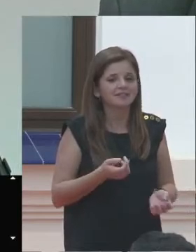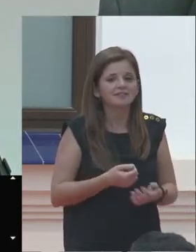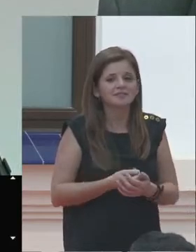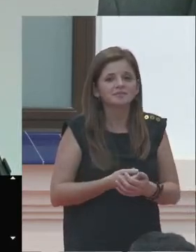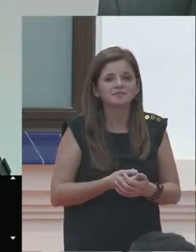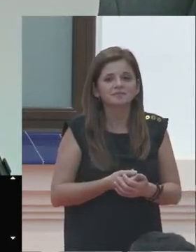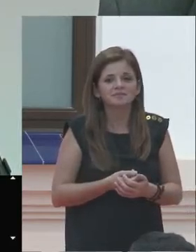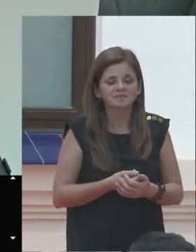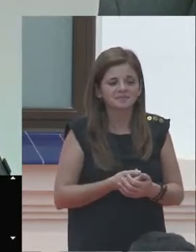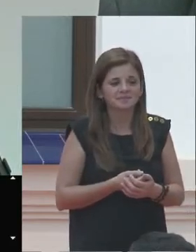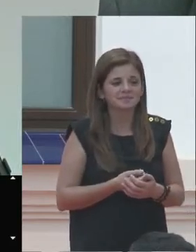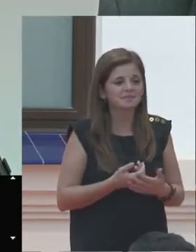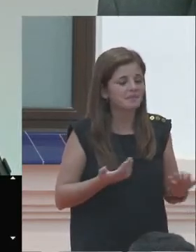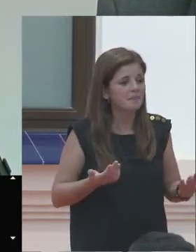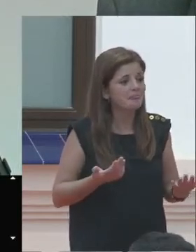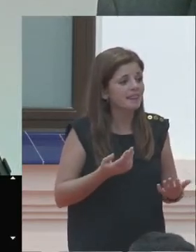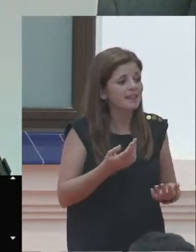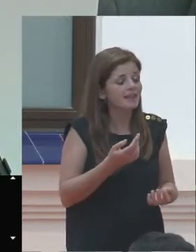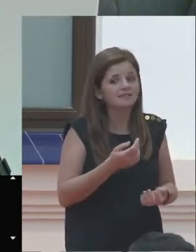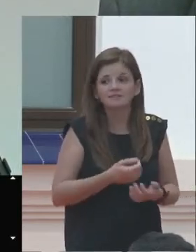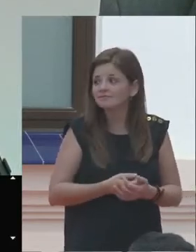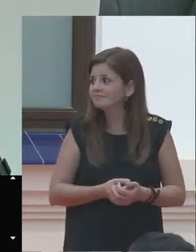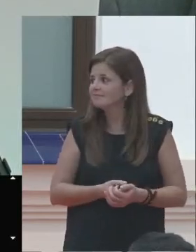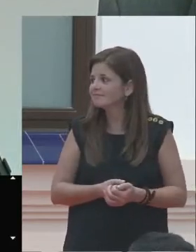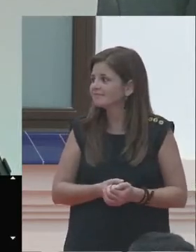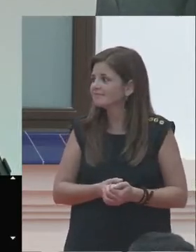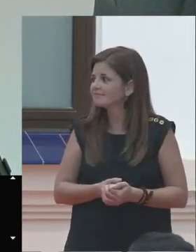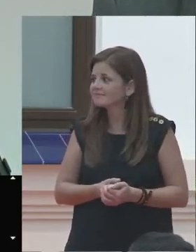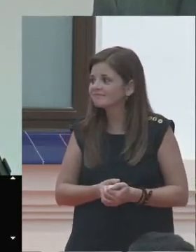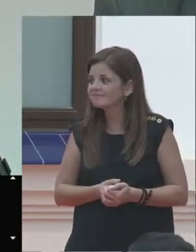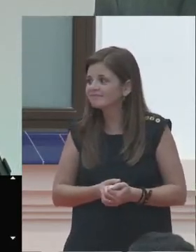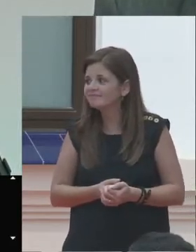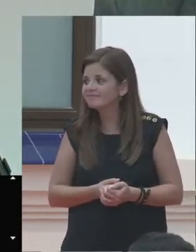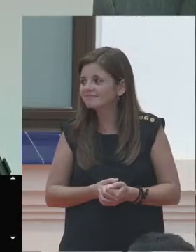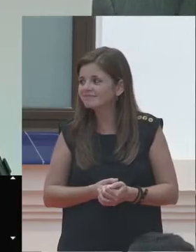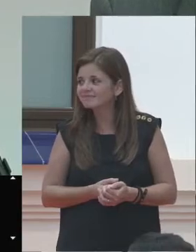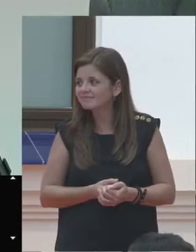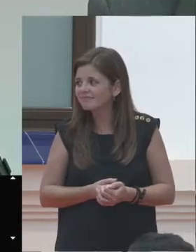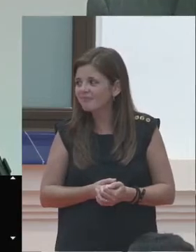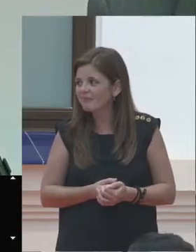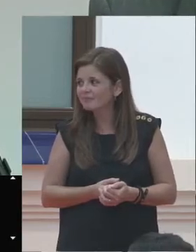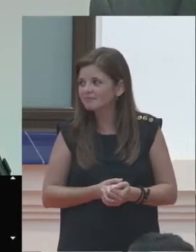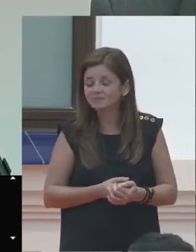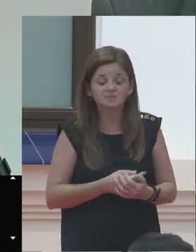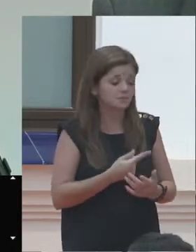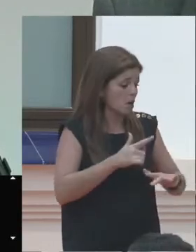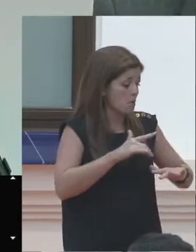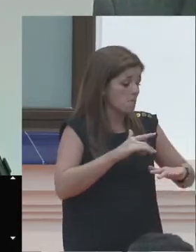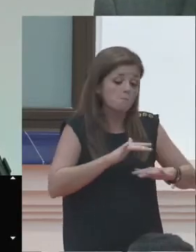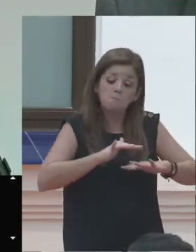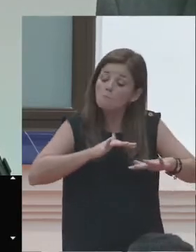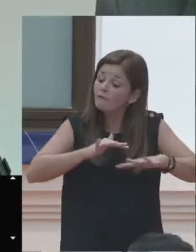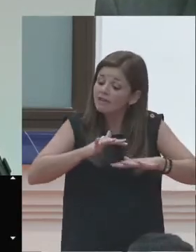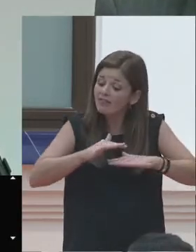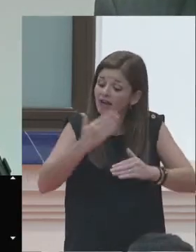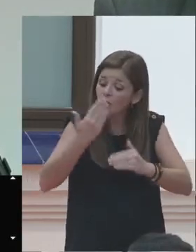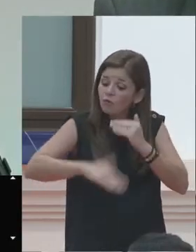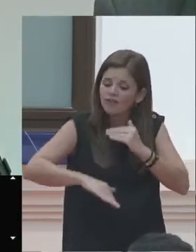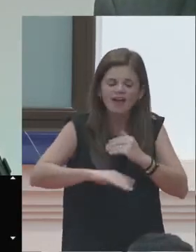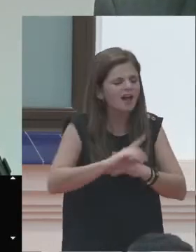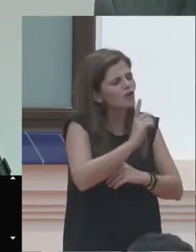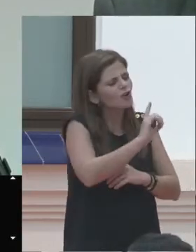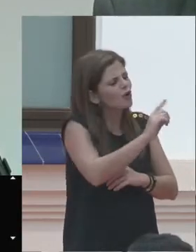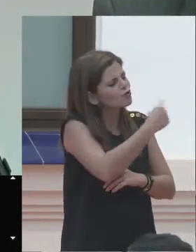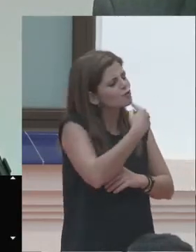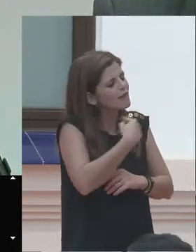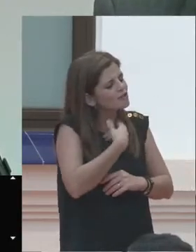Carlos? Ayúdame, personas... Movilidad reducida. No movilidad reducida, sino como el nuevo nombre que has dicho antes, que